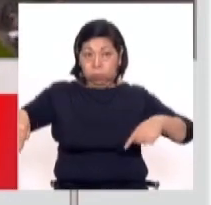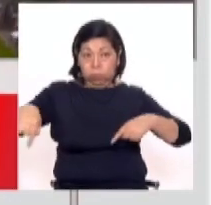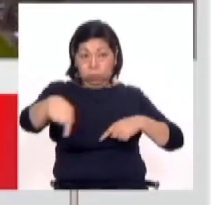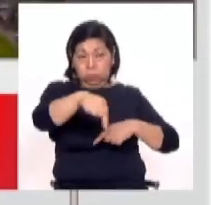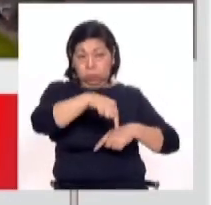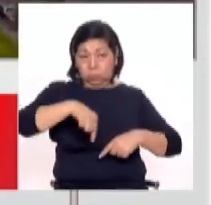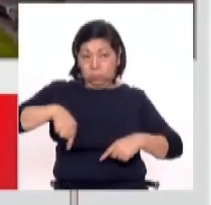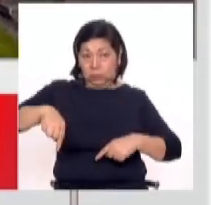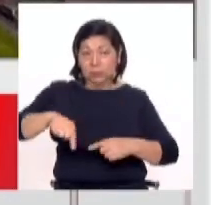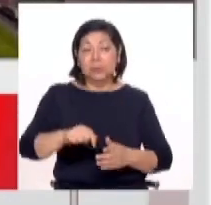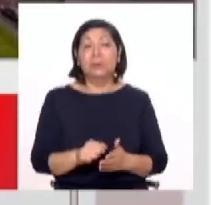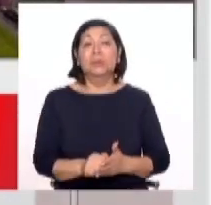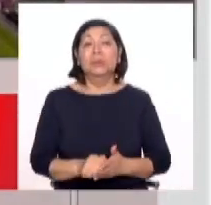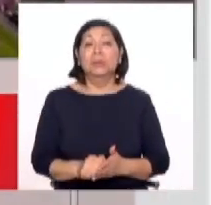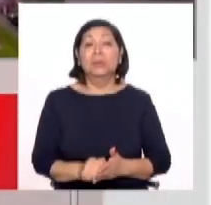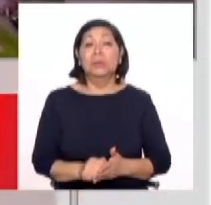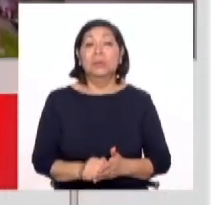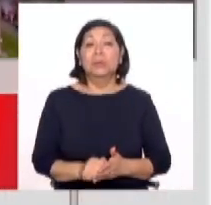de